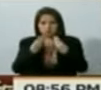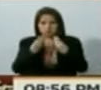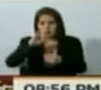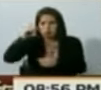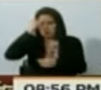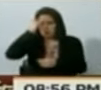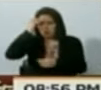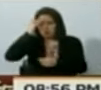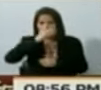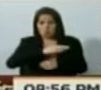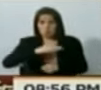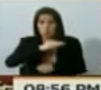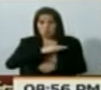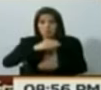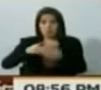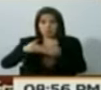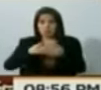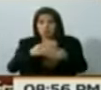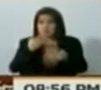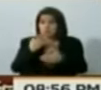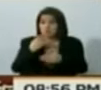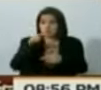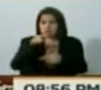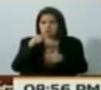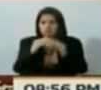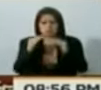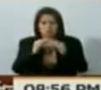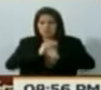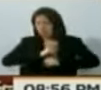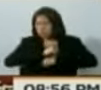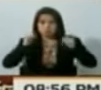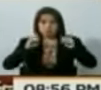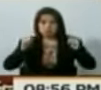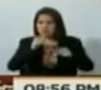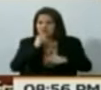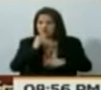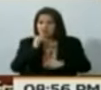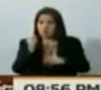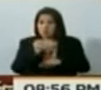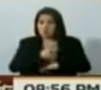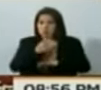norteamericanos. Si usted le cae una bomba en su casa, no le eche la culpa a la revolución, échesela a Julio Borges.